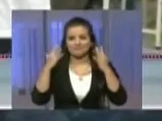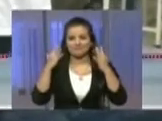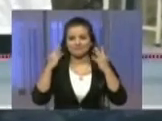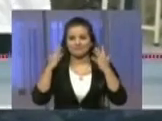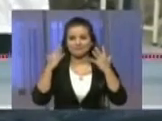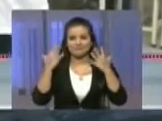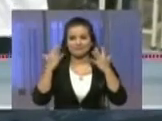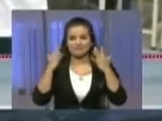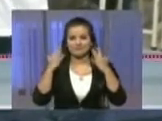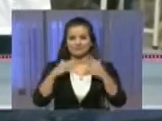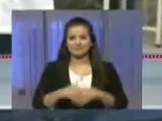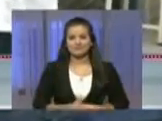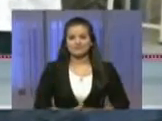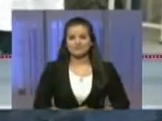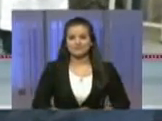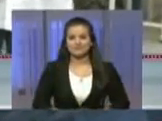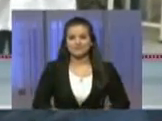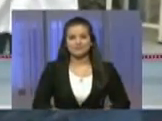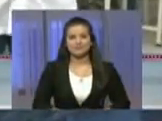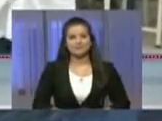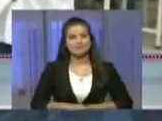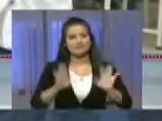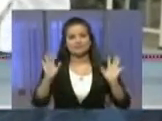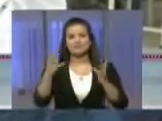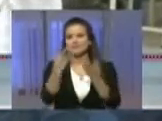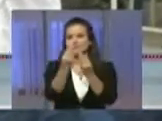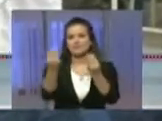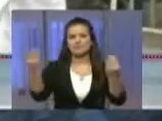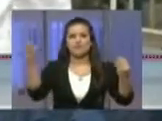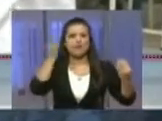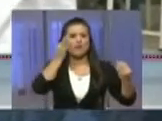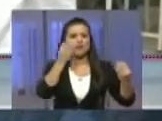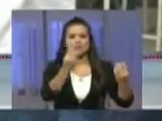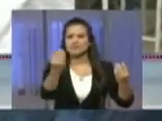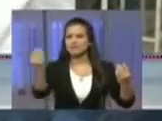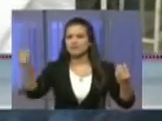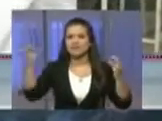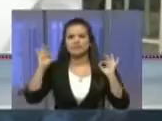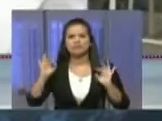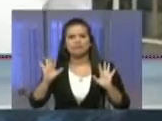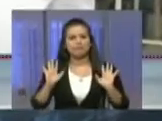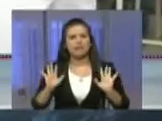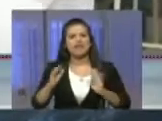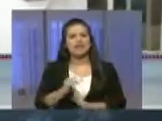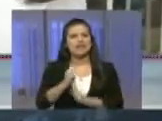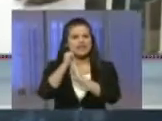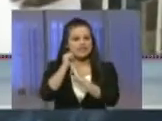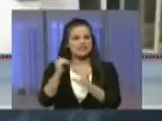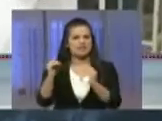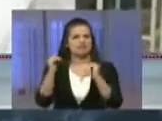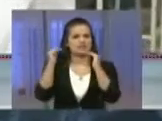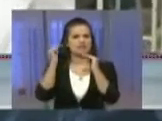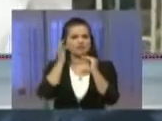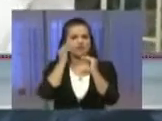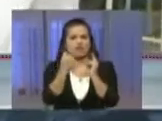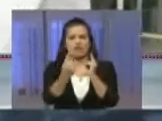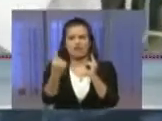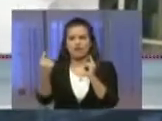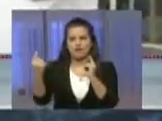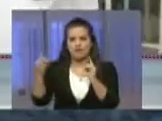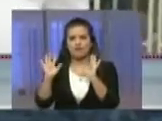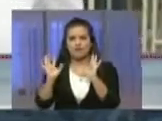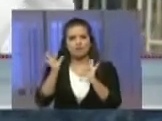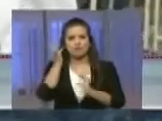adelante puso ese mujerer a hablar puras mujeres todas las lidas de cada programa